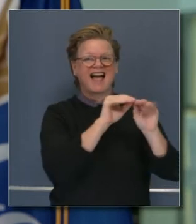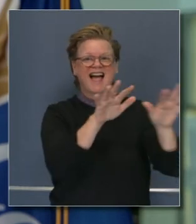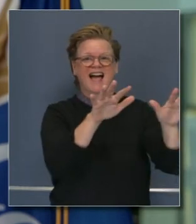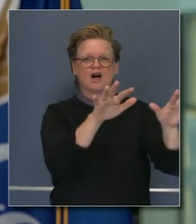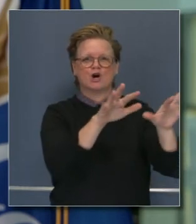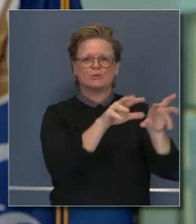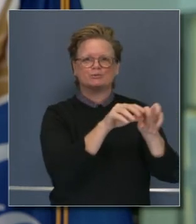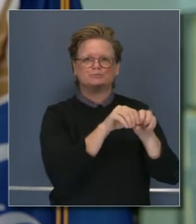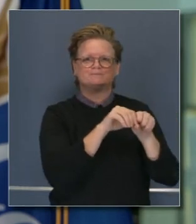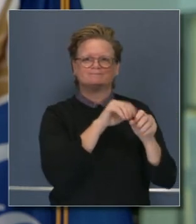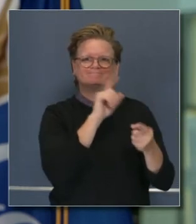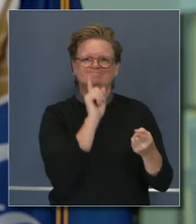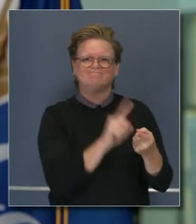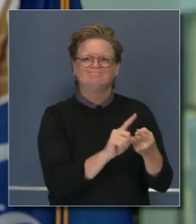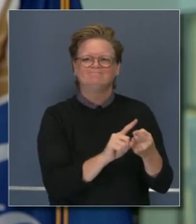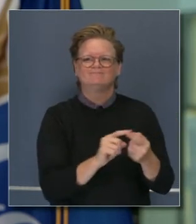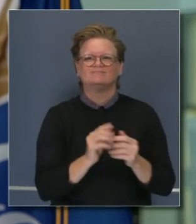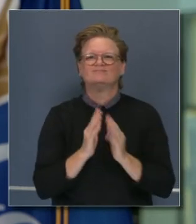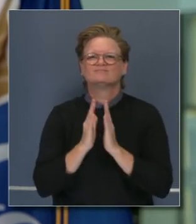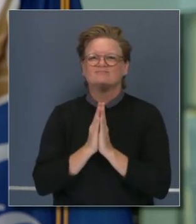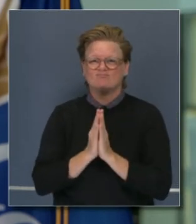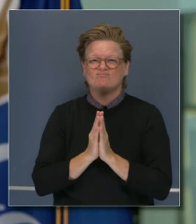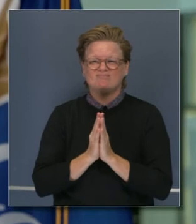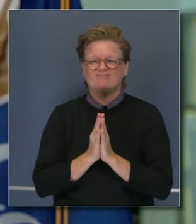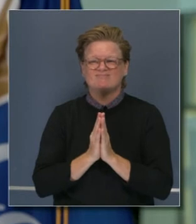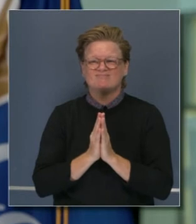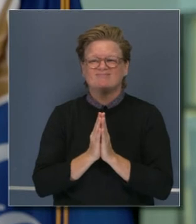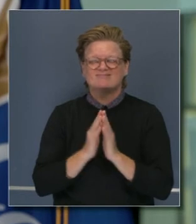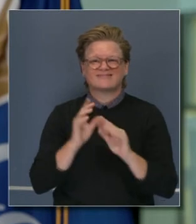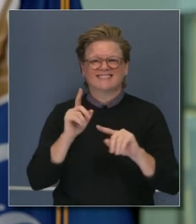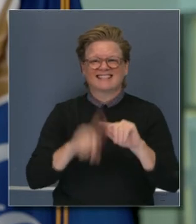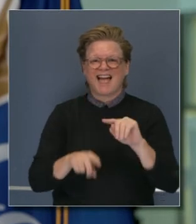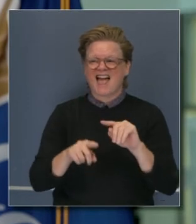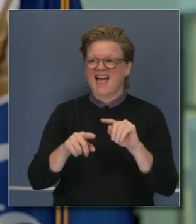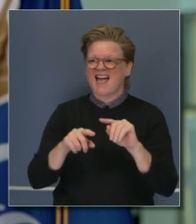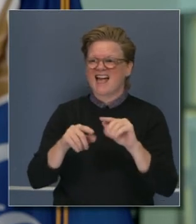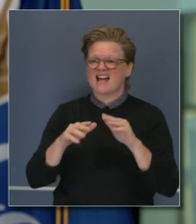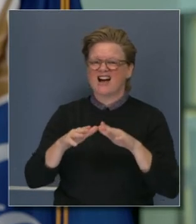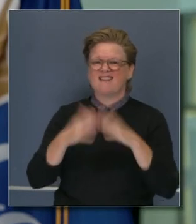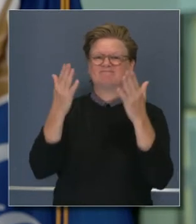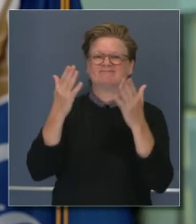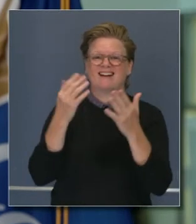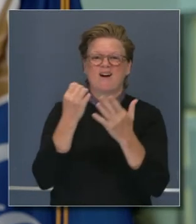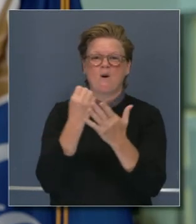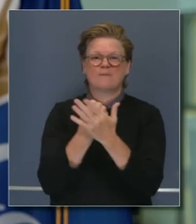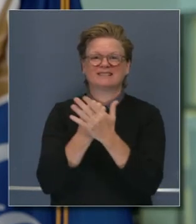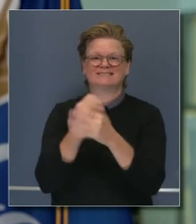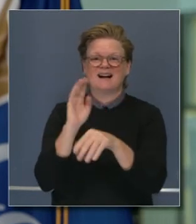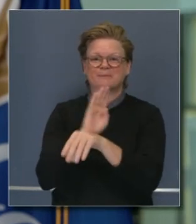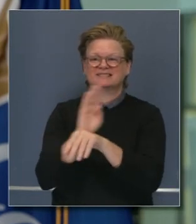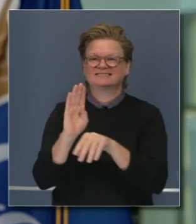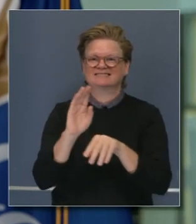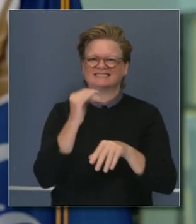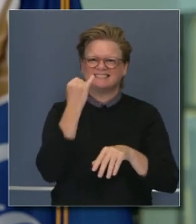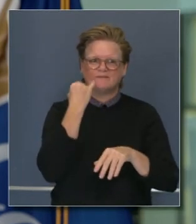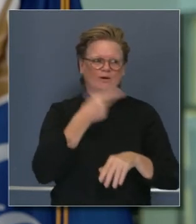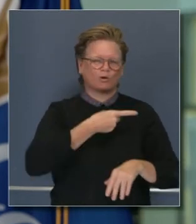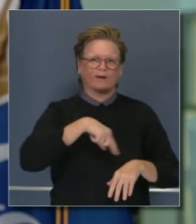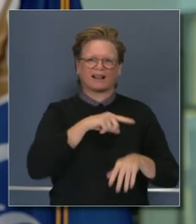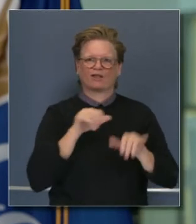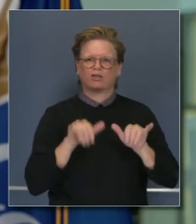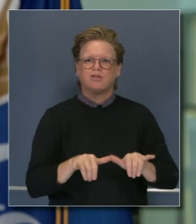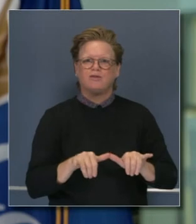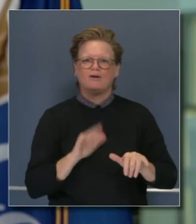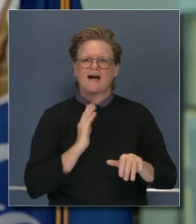nada más potente y poderoso con mayor impacto que reabrir la economía del estado de California, que terminar la